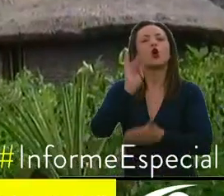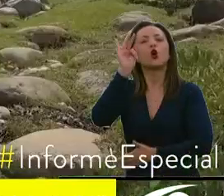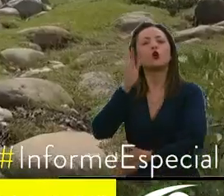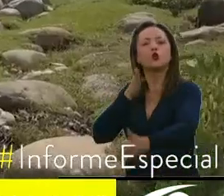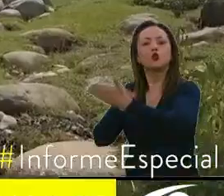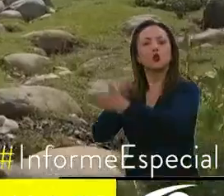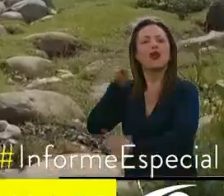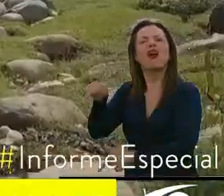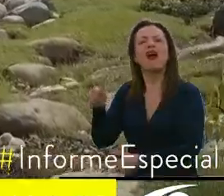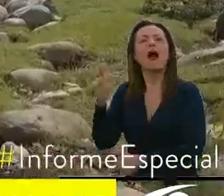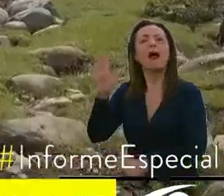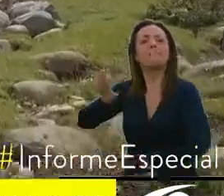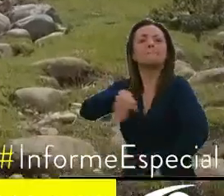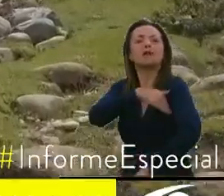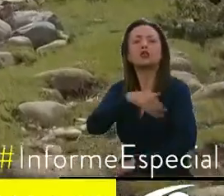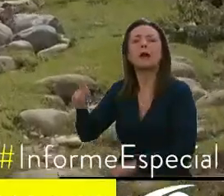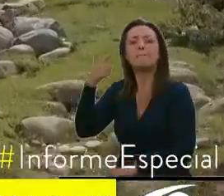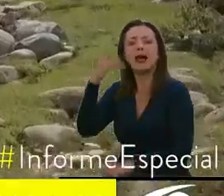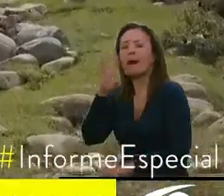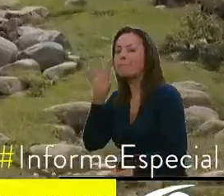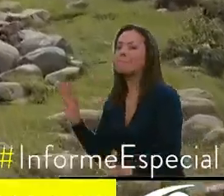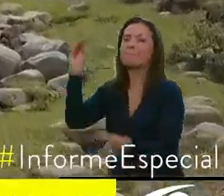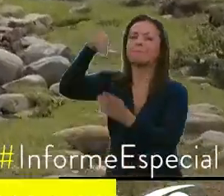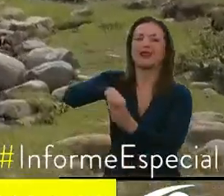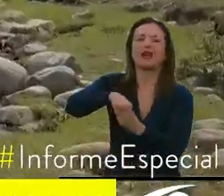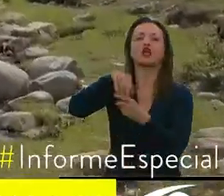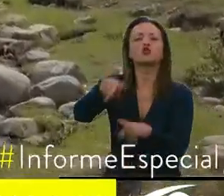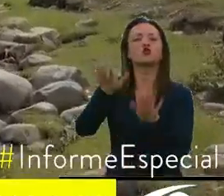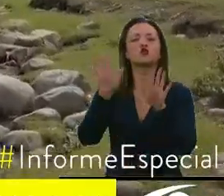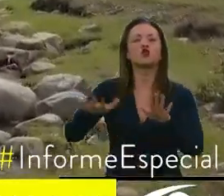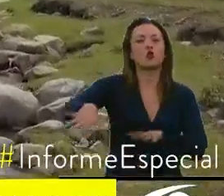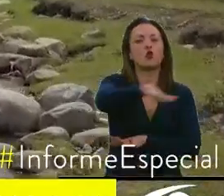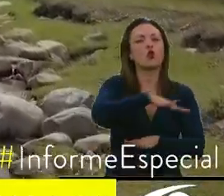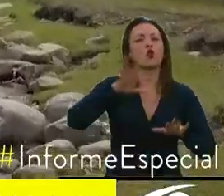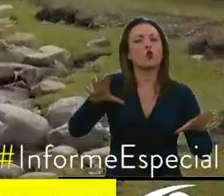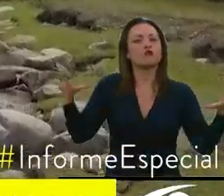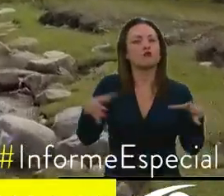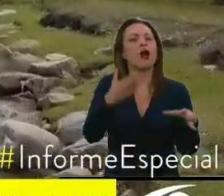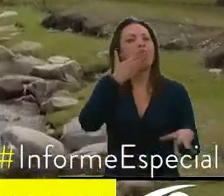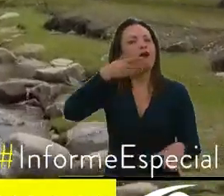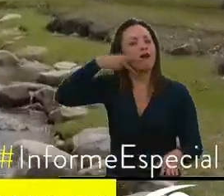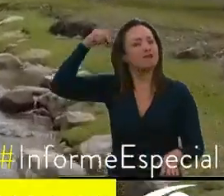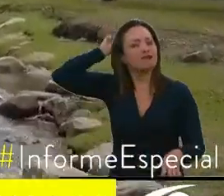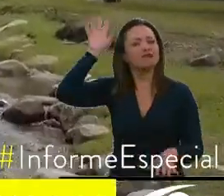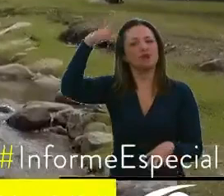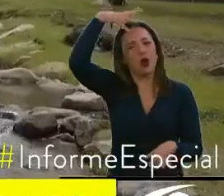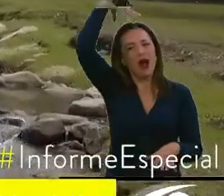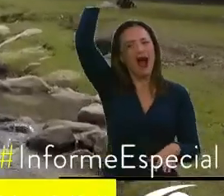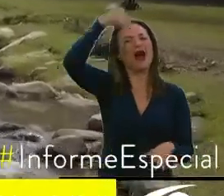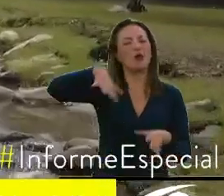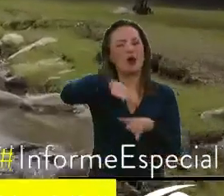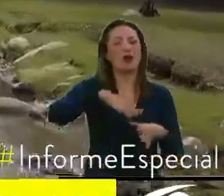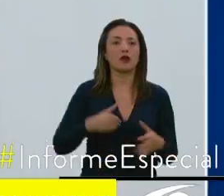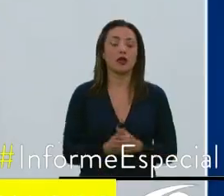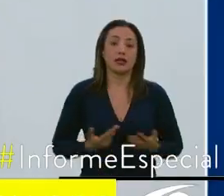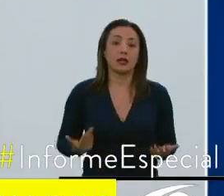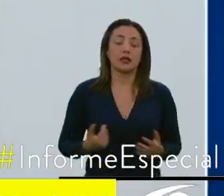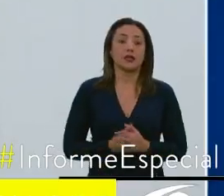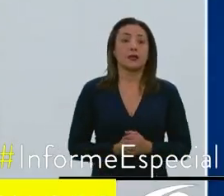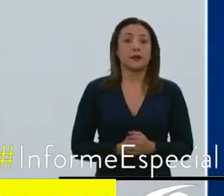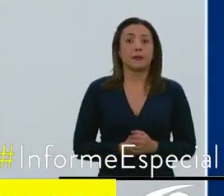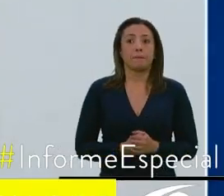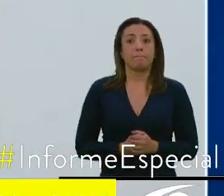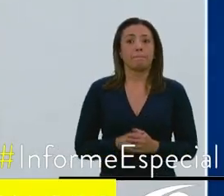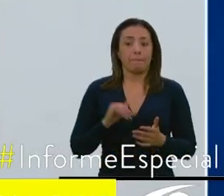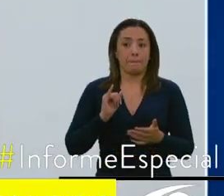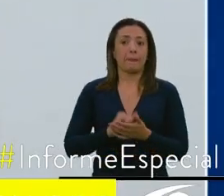porque consideran que está interfiriendo en la autonomía del pueblo Arhuaco. Deje eso sin efecto para que nosotros